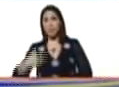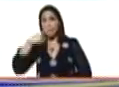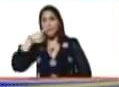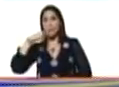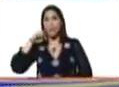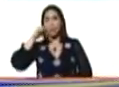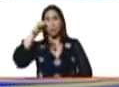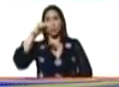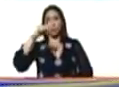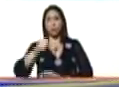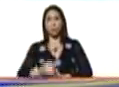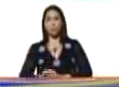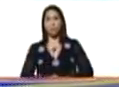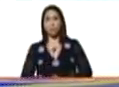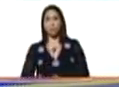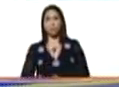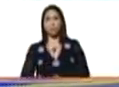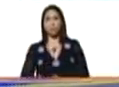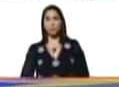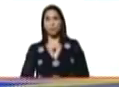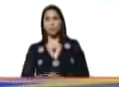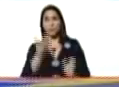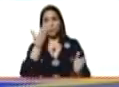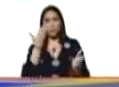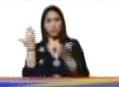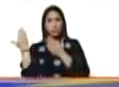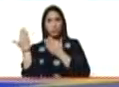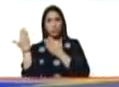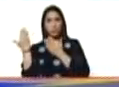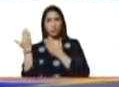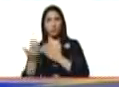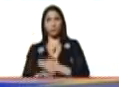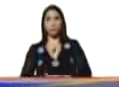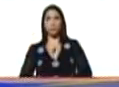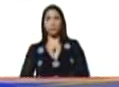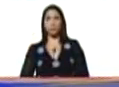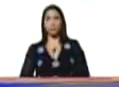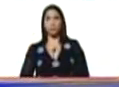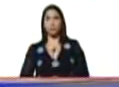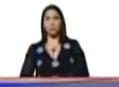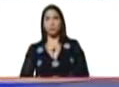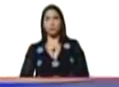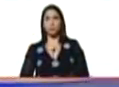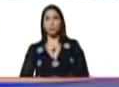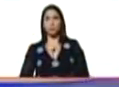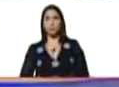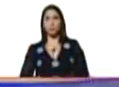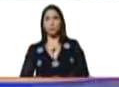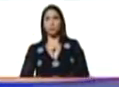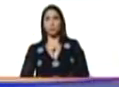presidente constitucional de la República Bolivariana de Venezuela.